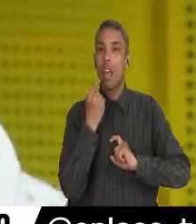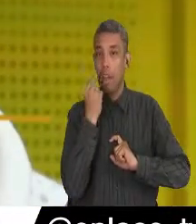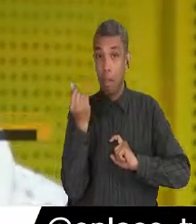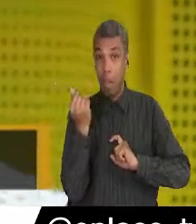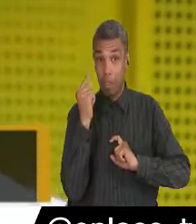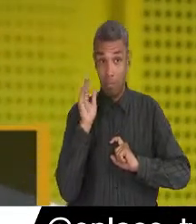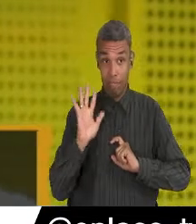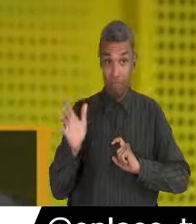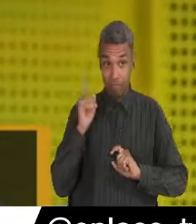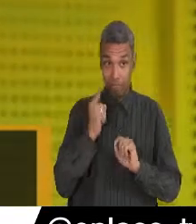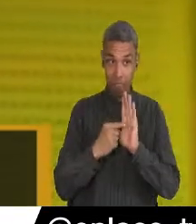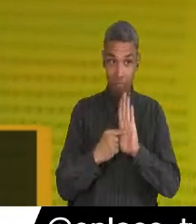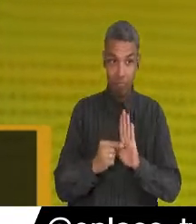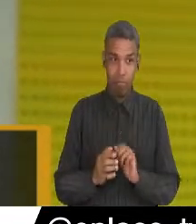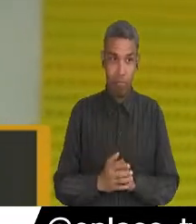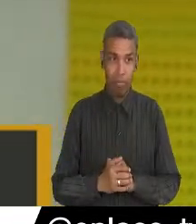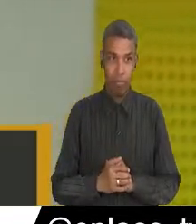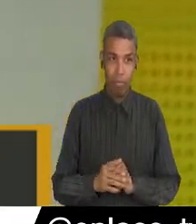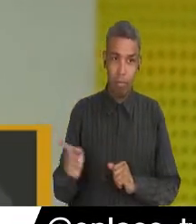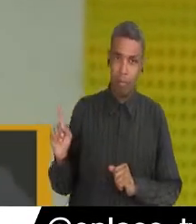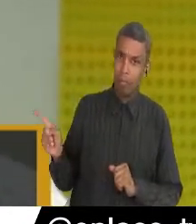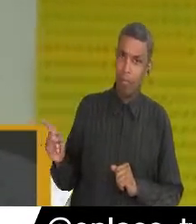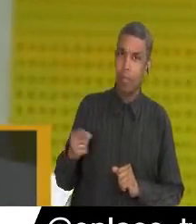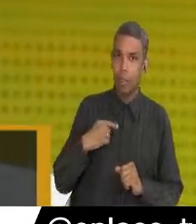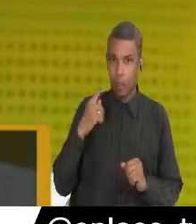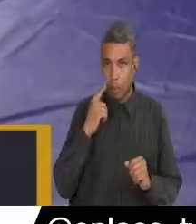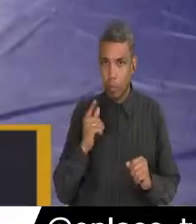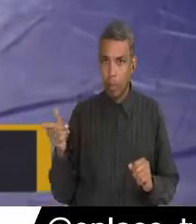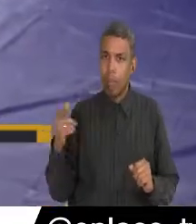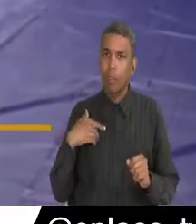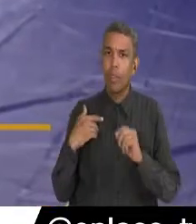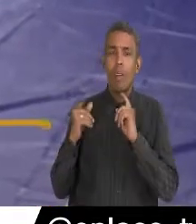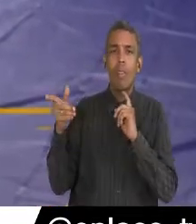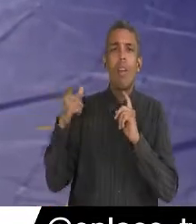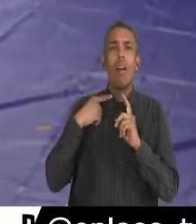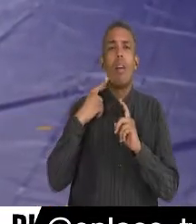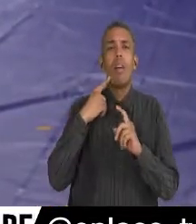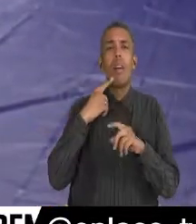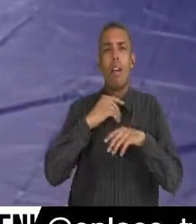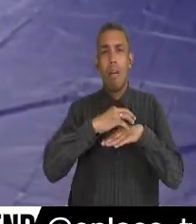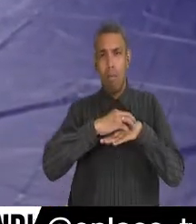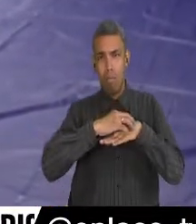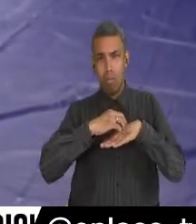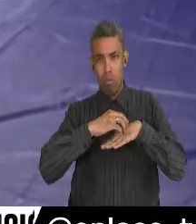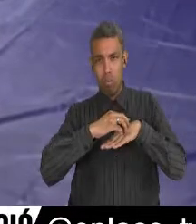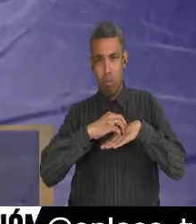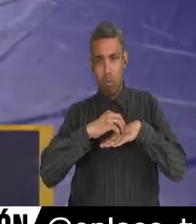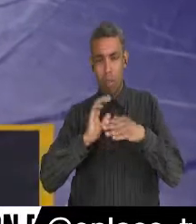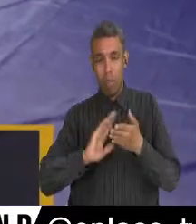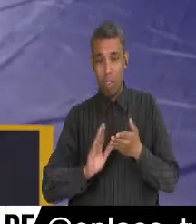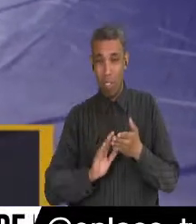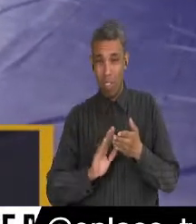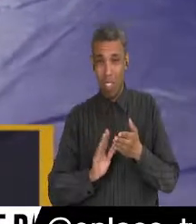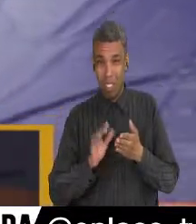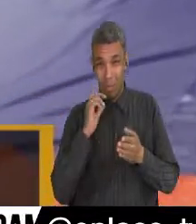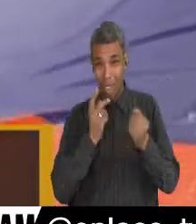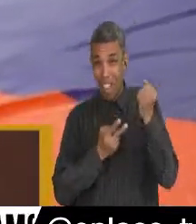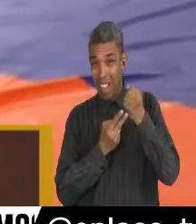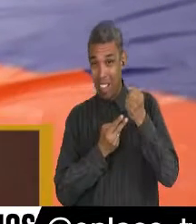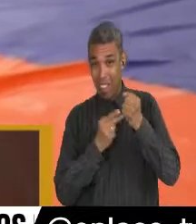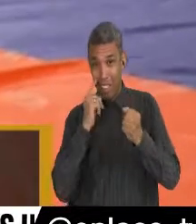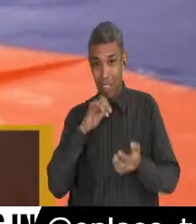Este joven barranqueño fue la cuota en el torneo nacional de lucha que se desarrolló en la ciudad de Neiva. Con escasas 2 semanas de entrenamiento en esta disciplina,